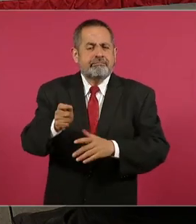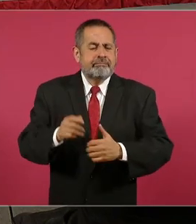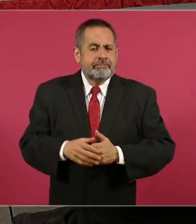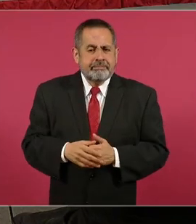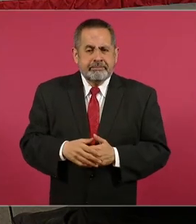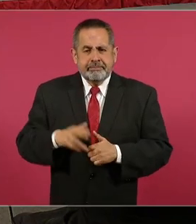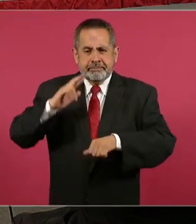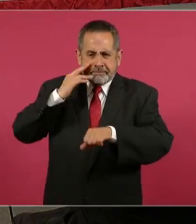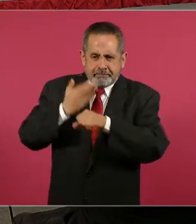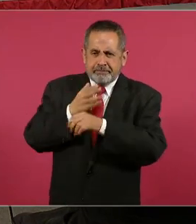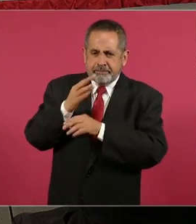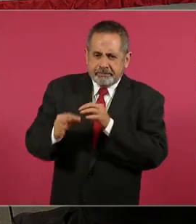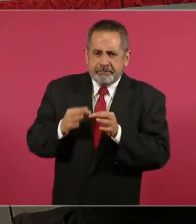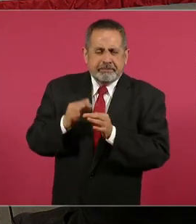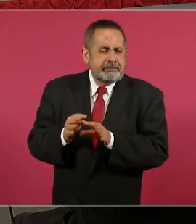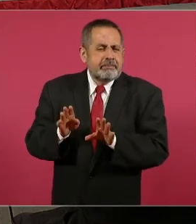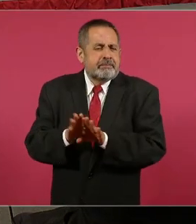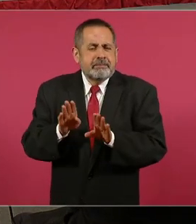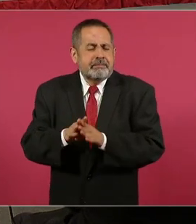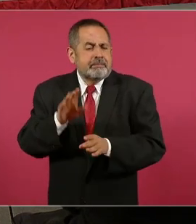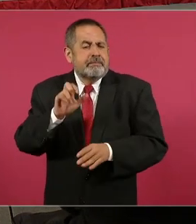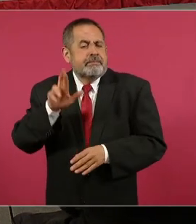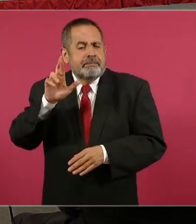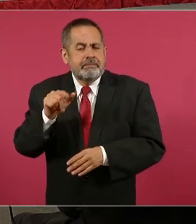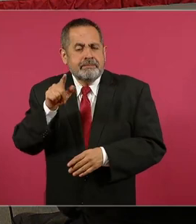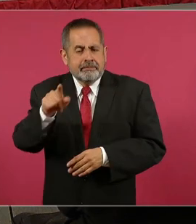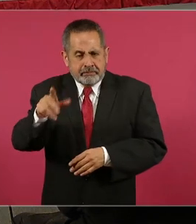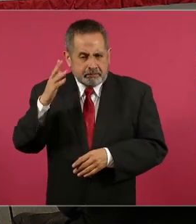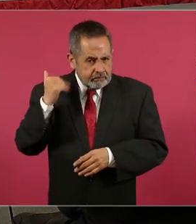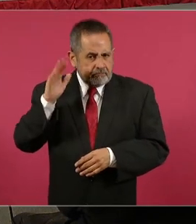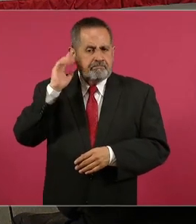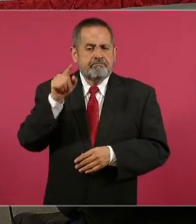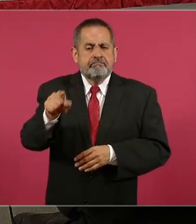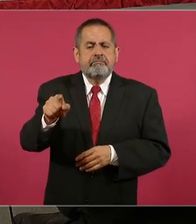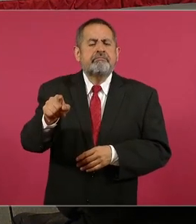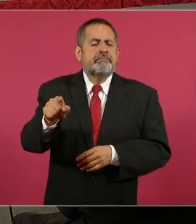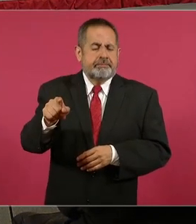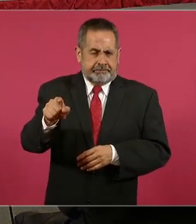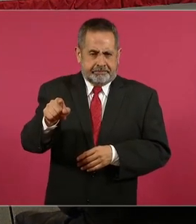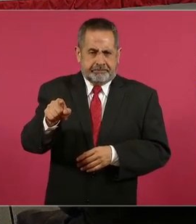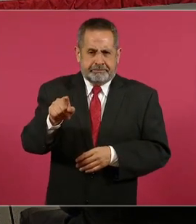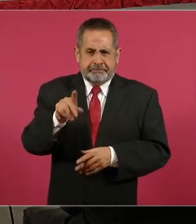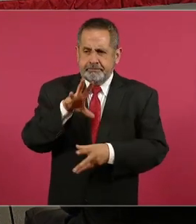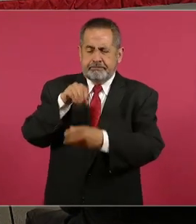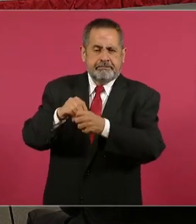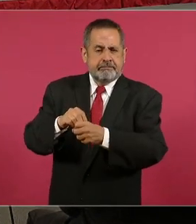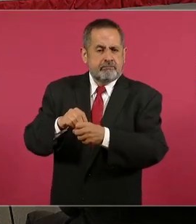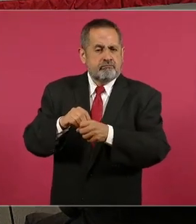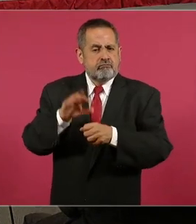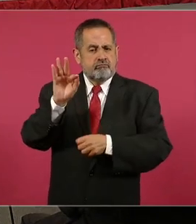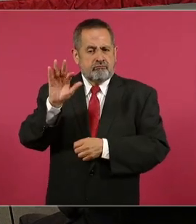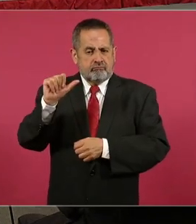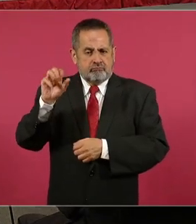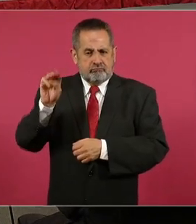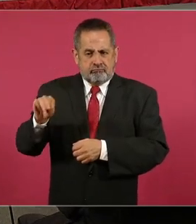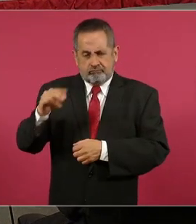qué responsabilidad tuvo en la Fuerza Aérea